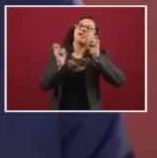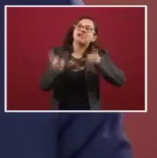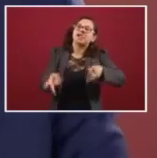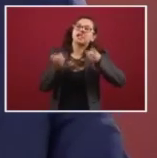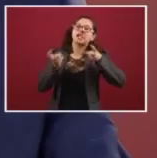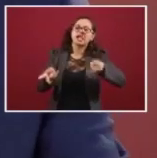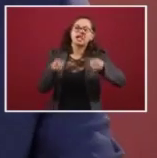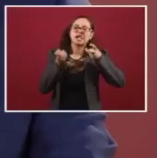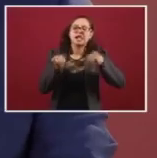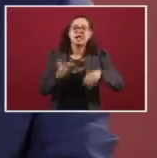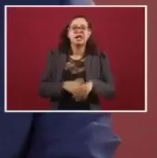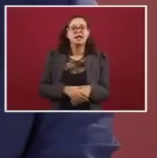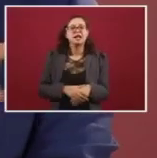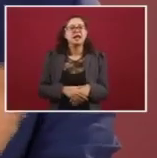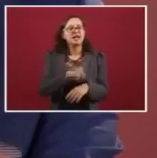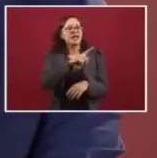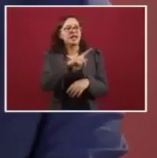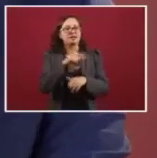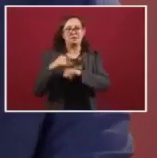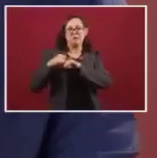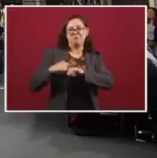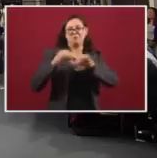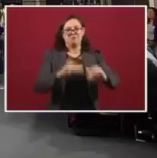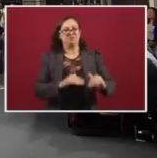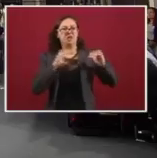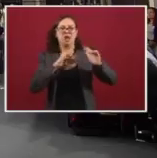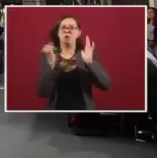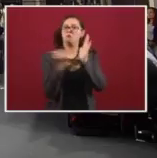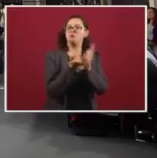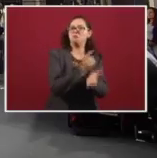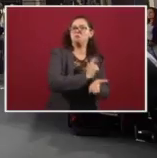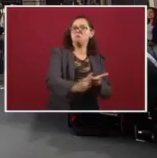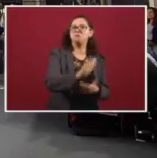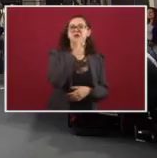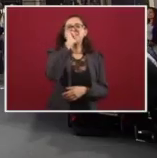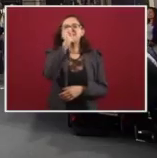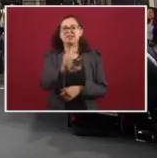¿Cuánto dejaban de pagar de impuestos los de arriba? ¿Eso no es robo?